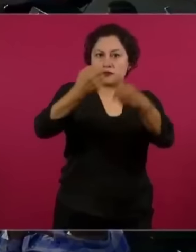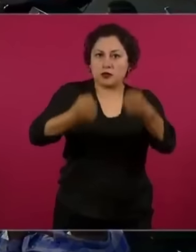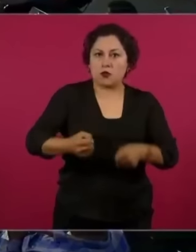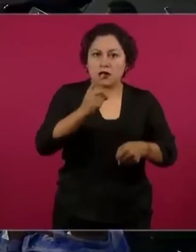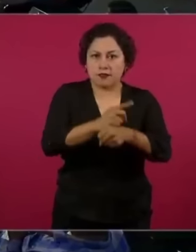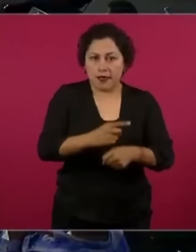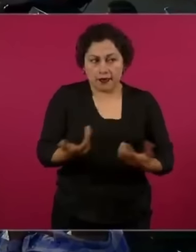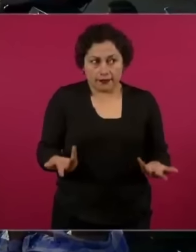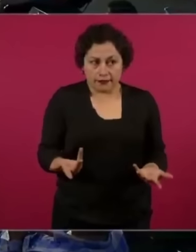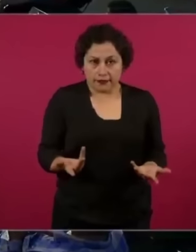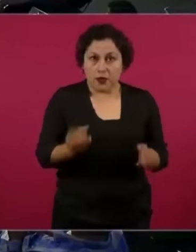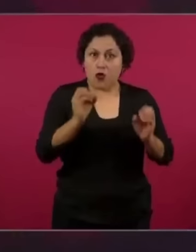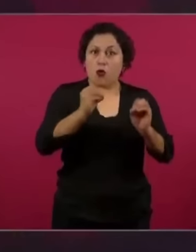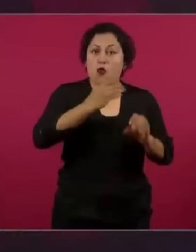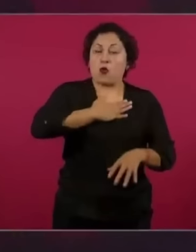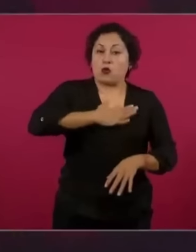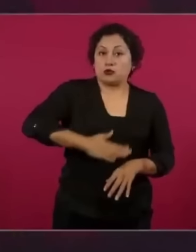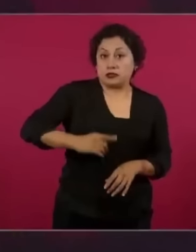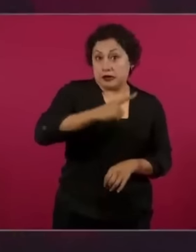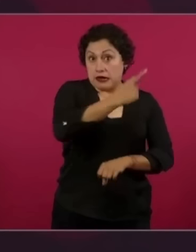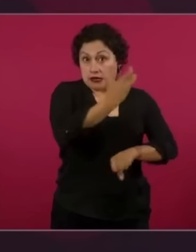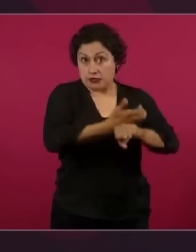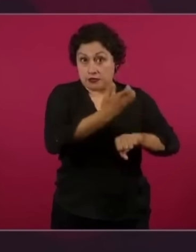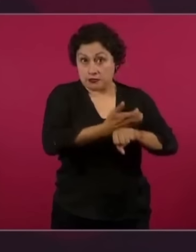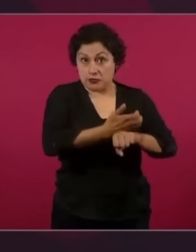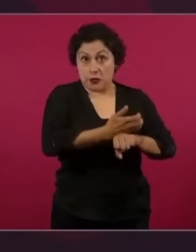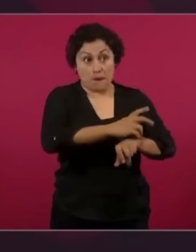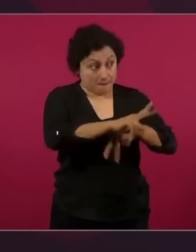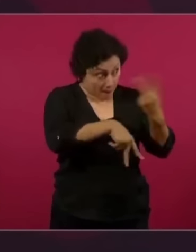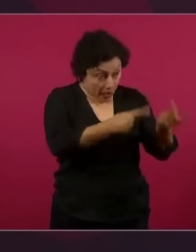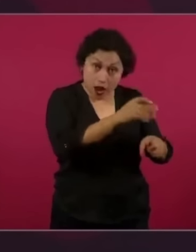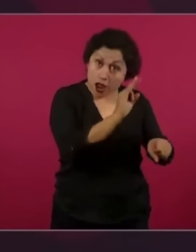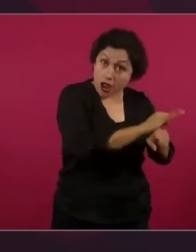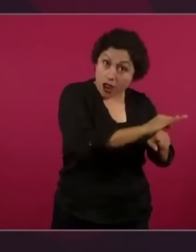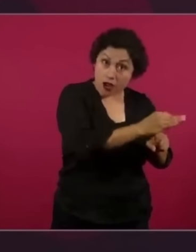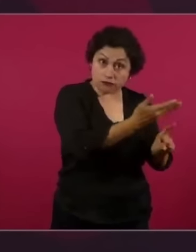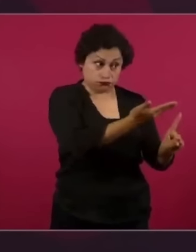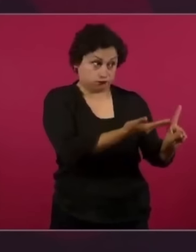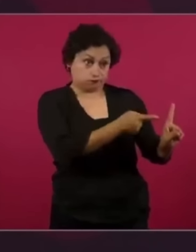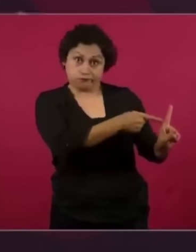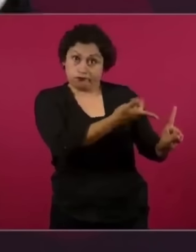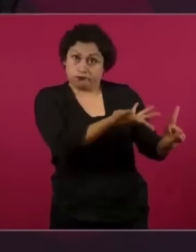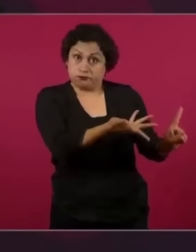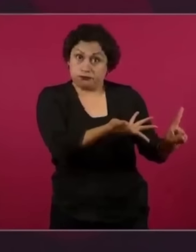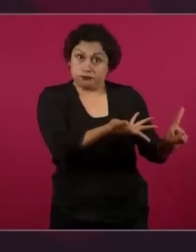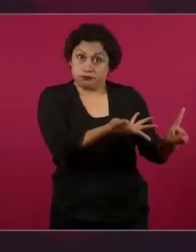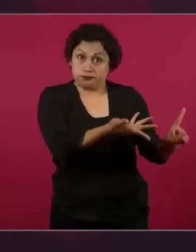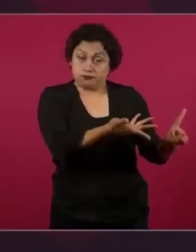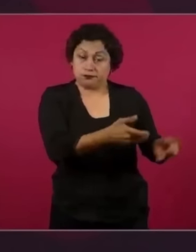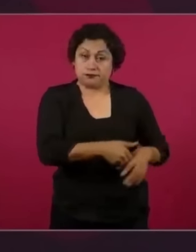y